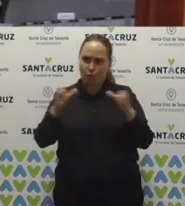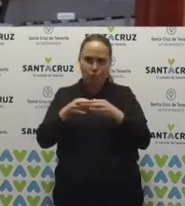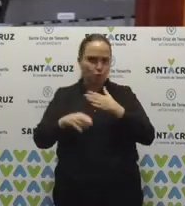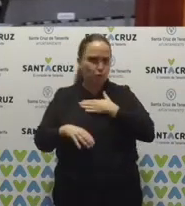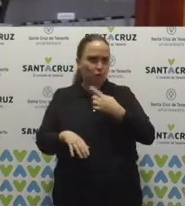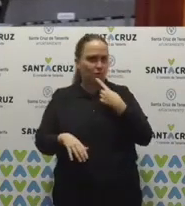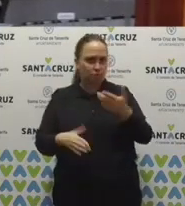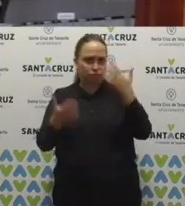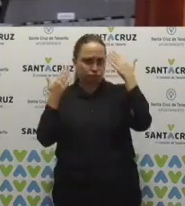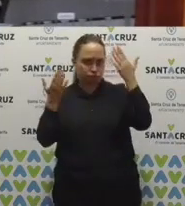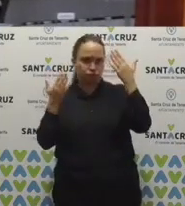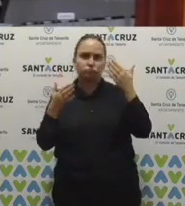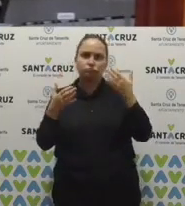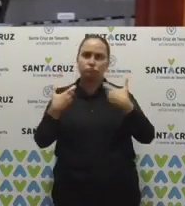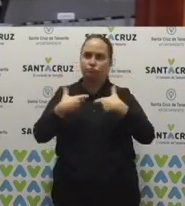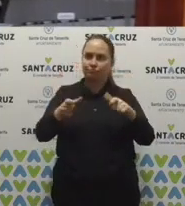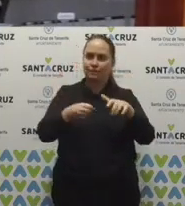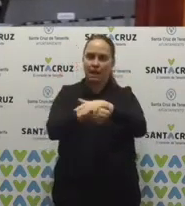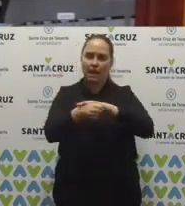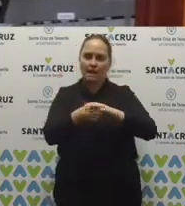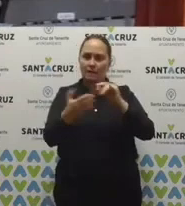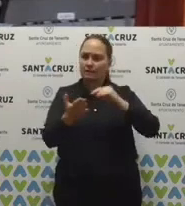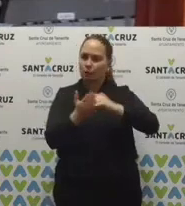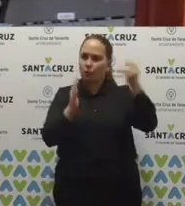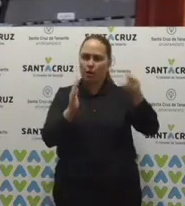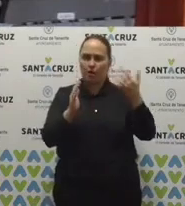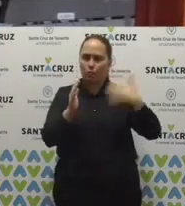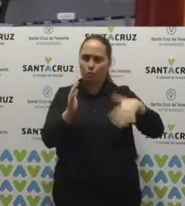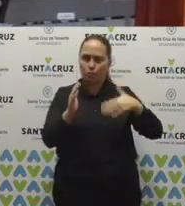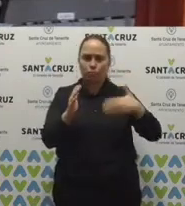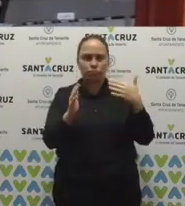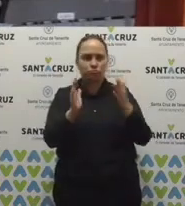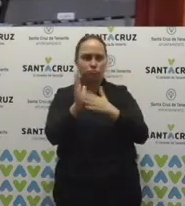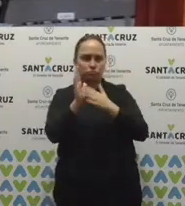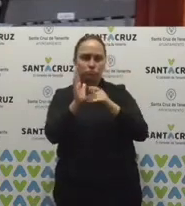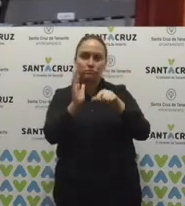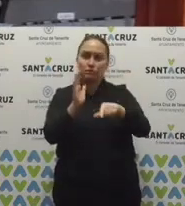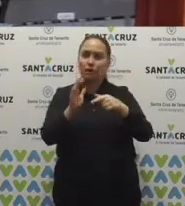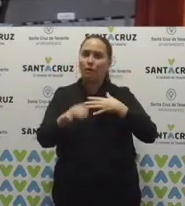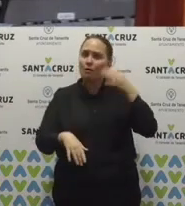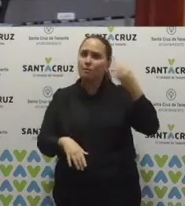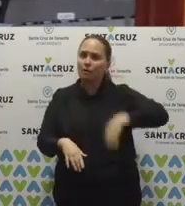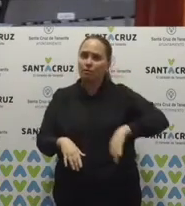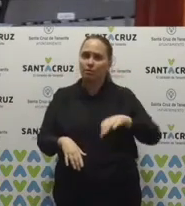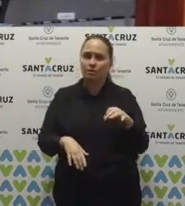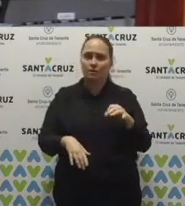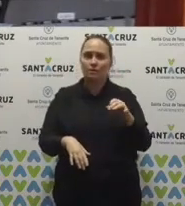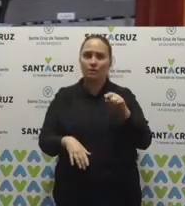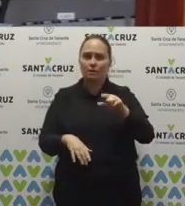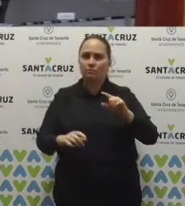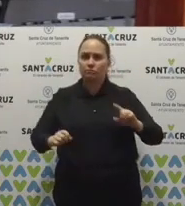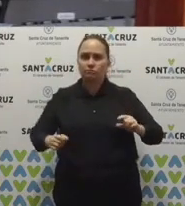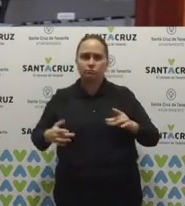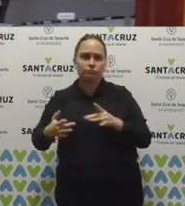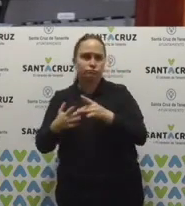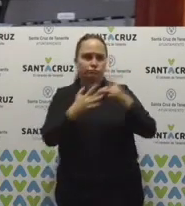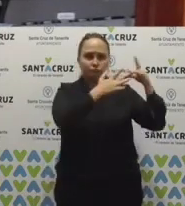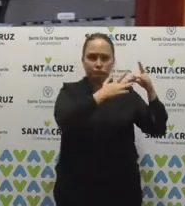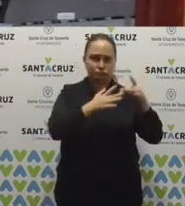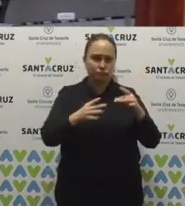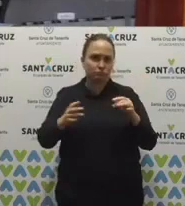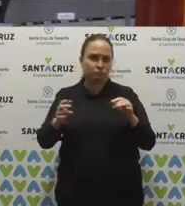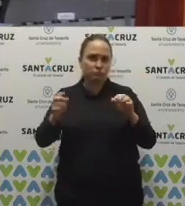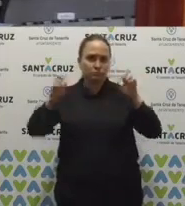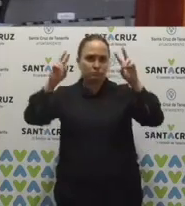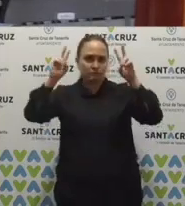área de tecnología un área muy capaz con casi lo pionera y lo es en la implantación desde el